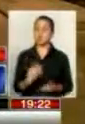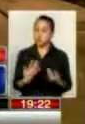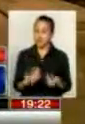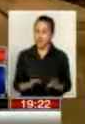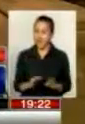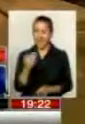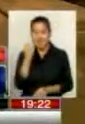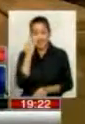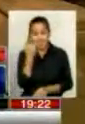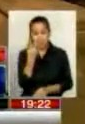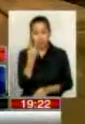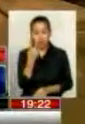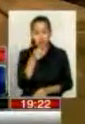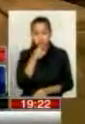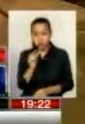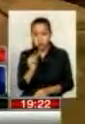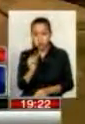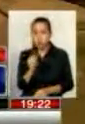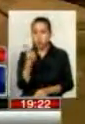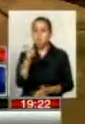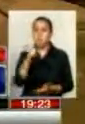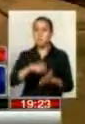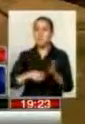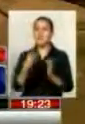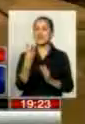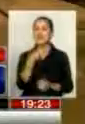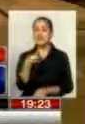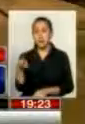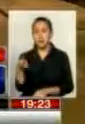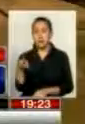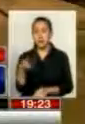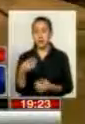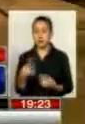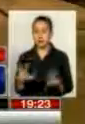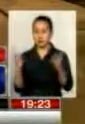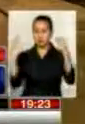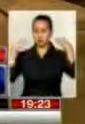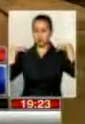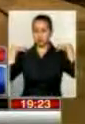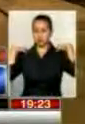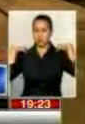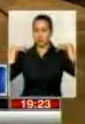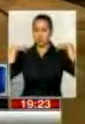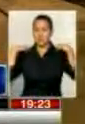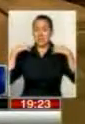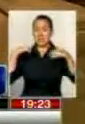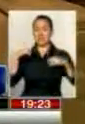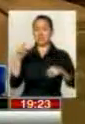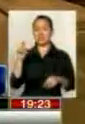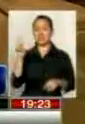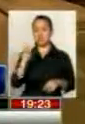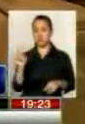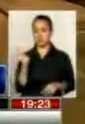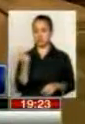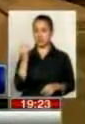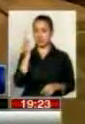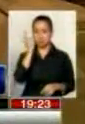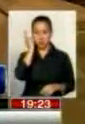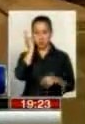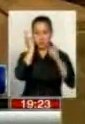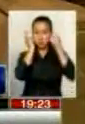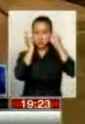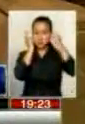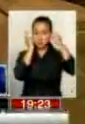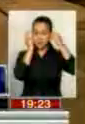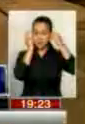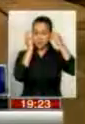casi un mes y tres semanas, digamos, de haber asumido como gobierno, y en ese sentido el programa está efectivamente zanjado, lo